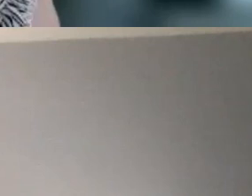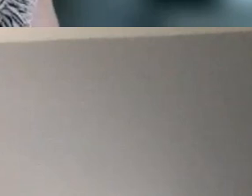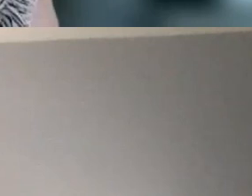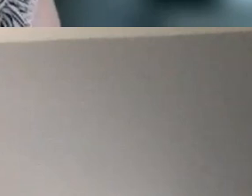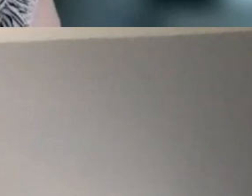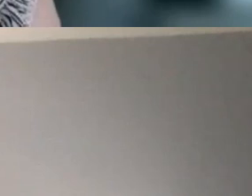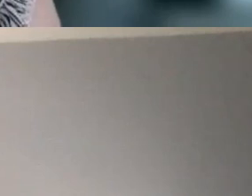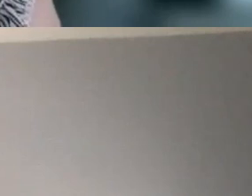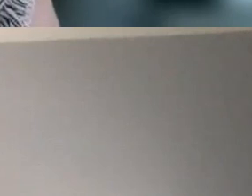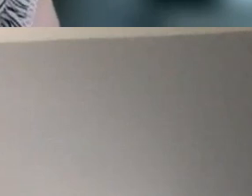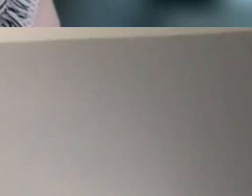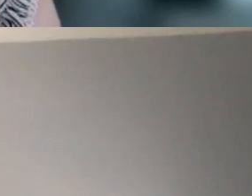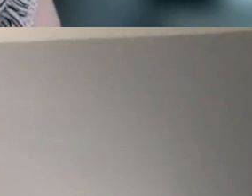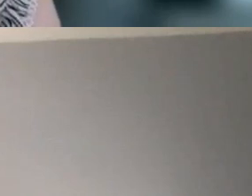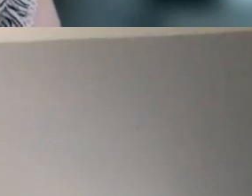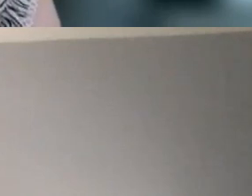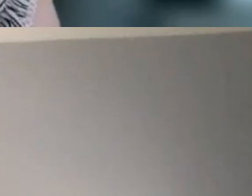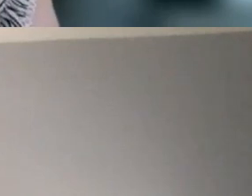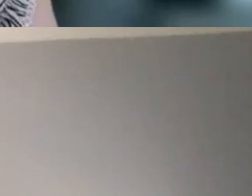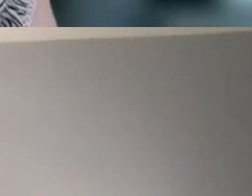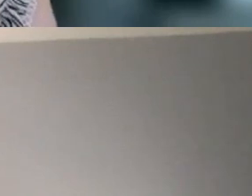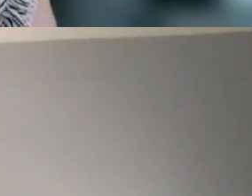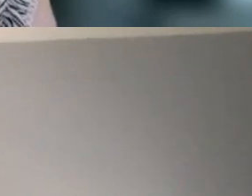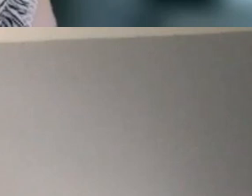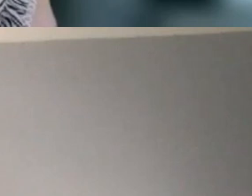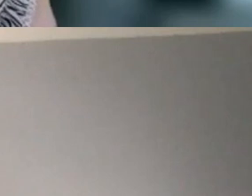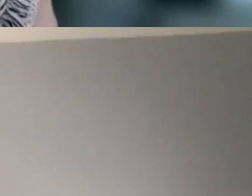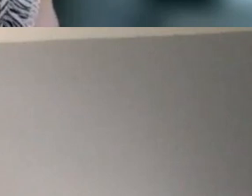llegar a estas páginas web.